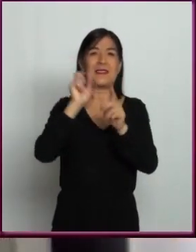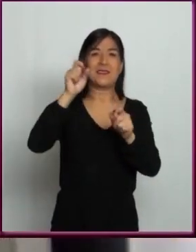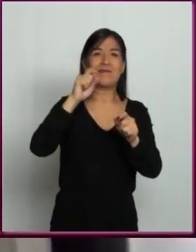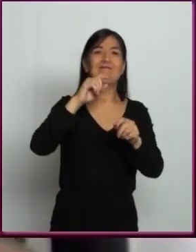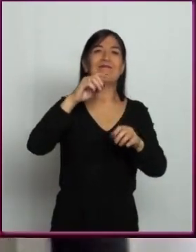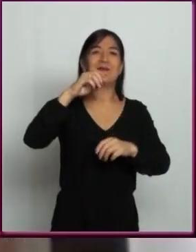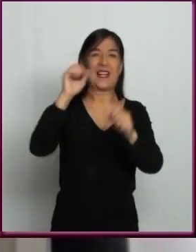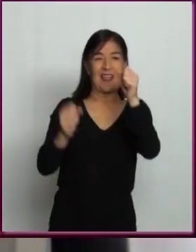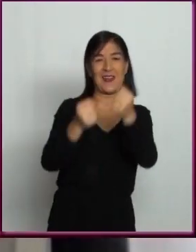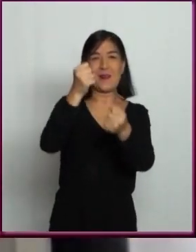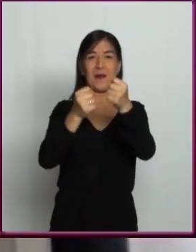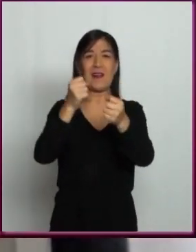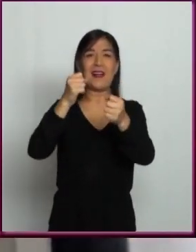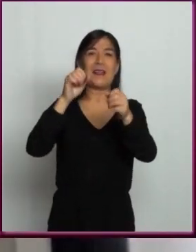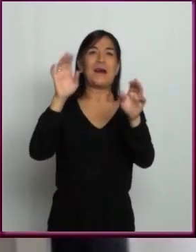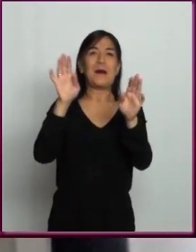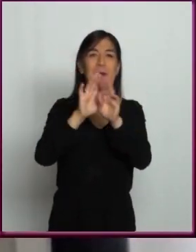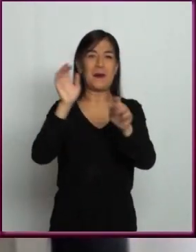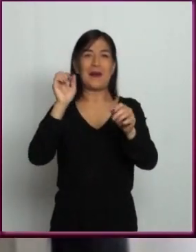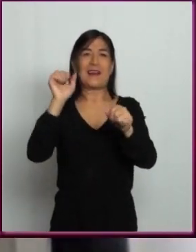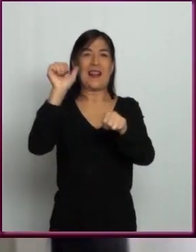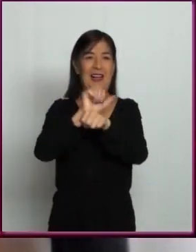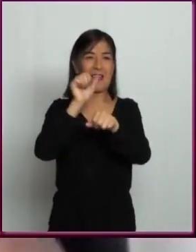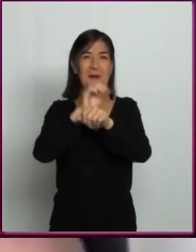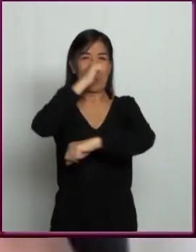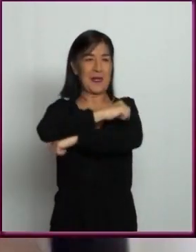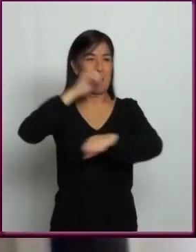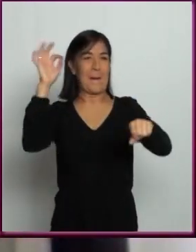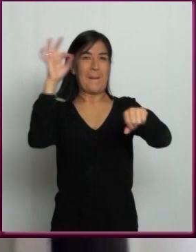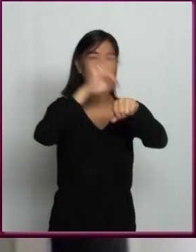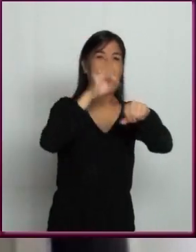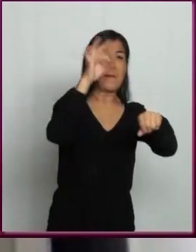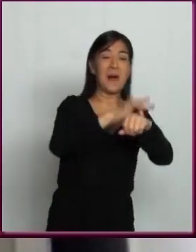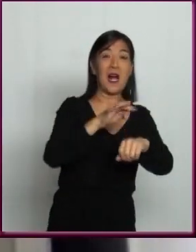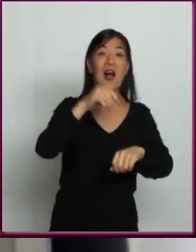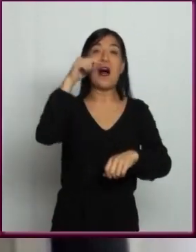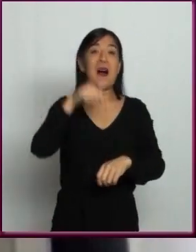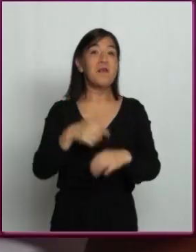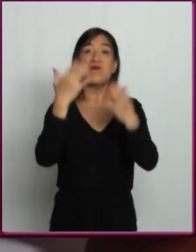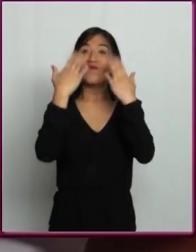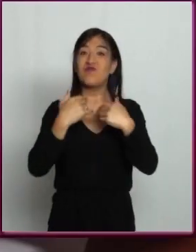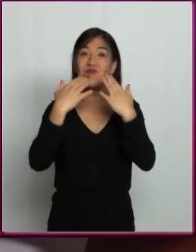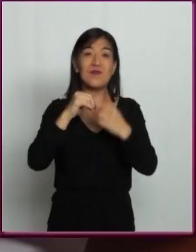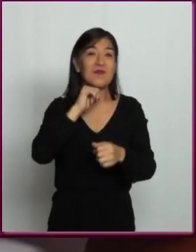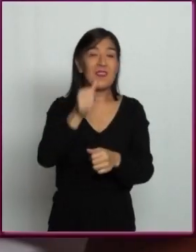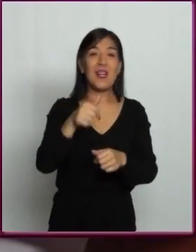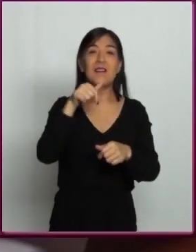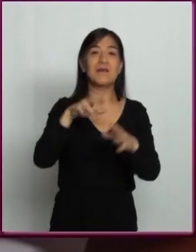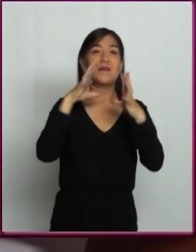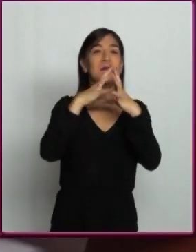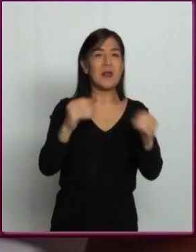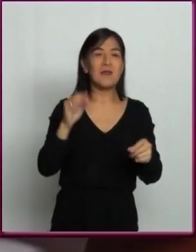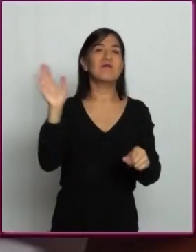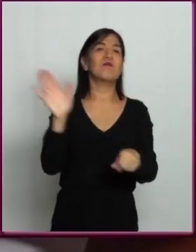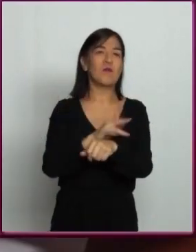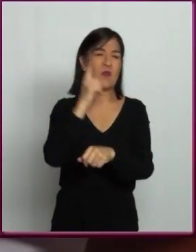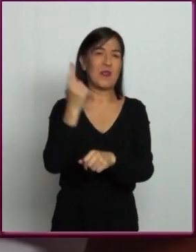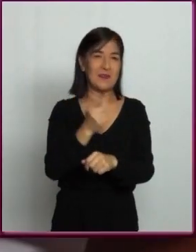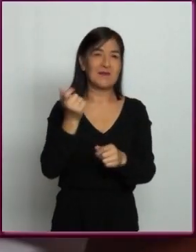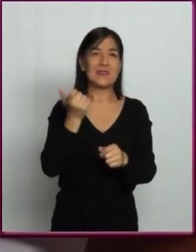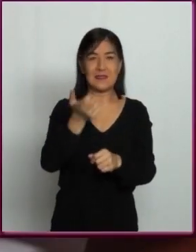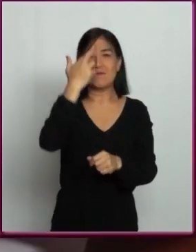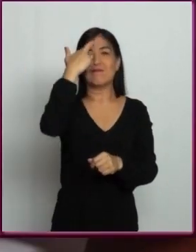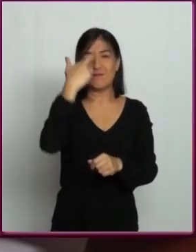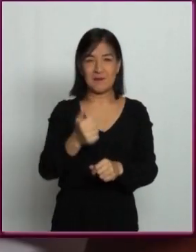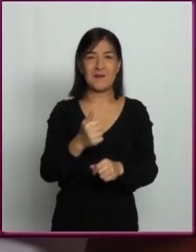porque se llenaba de insectos. Y ahora no es así, ahora estamos viendo que hay un declive dramático. Las causas son varias, no